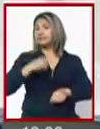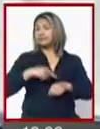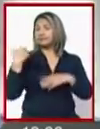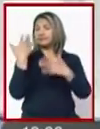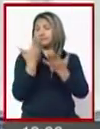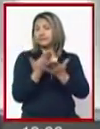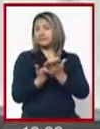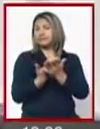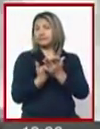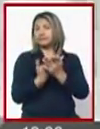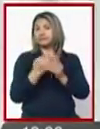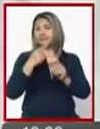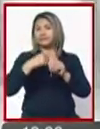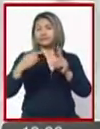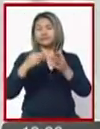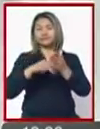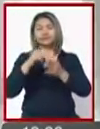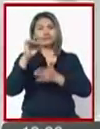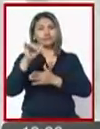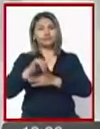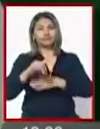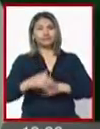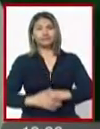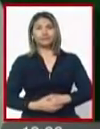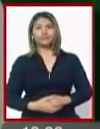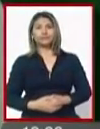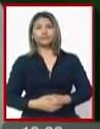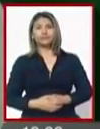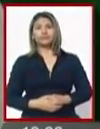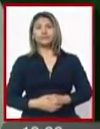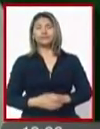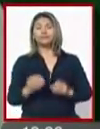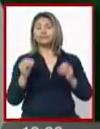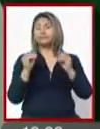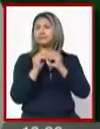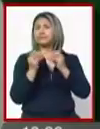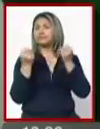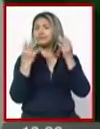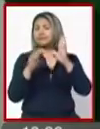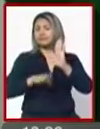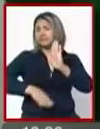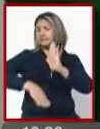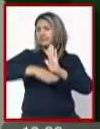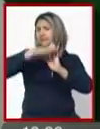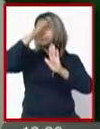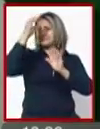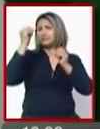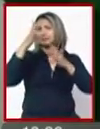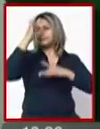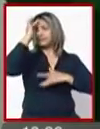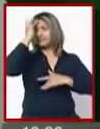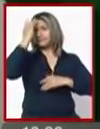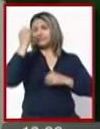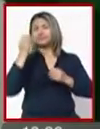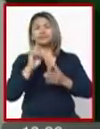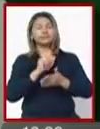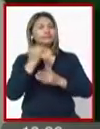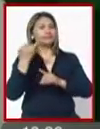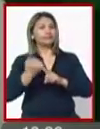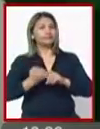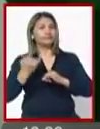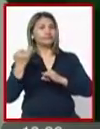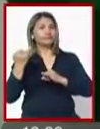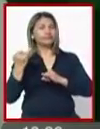su llegada hasta mediados del mes de mayo. La curva se ha subido, ¿no es cierto?, en estas últimas semanas